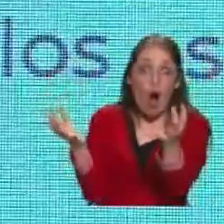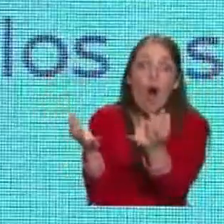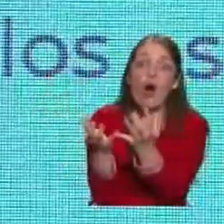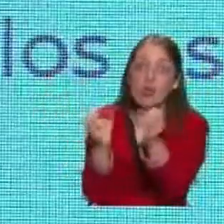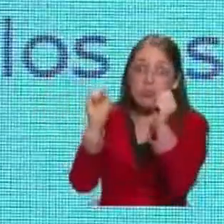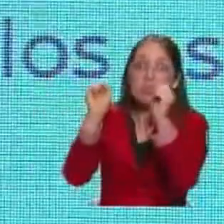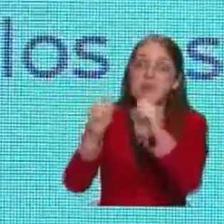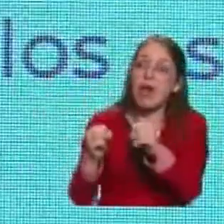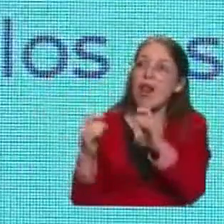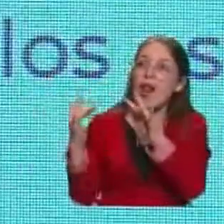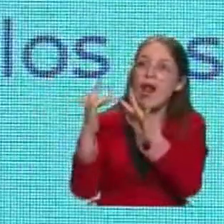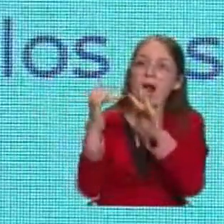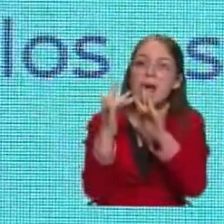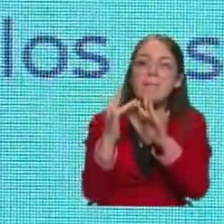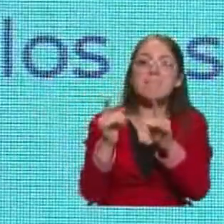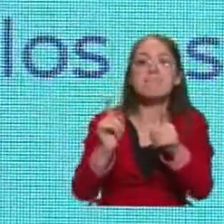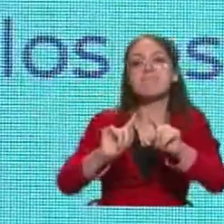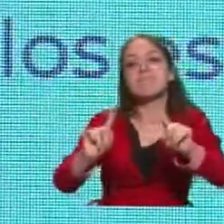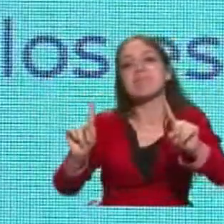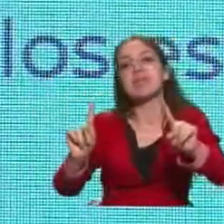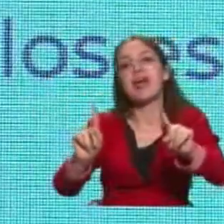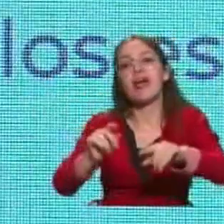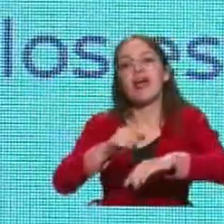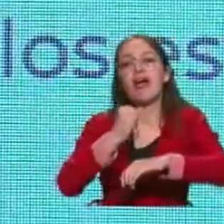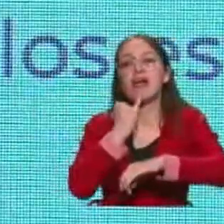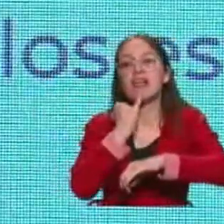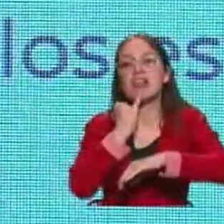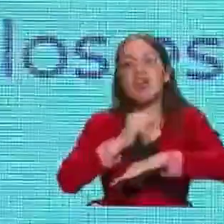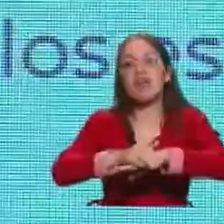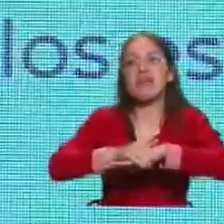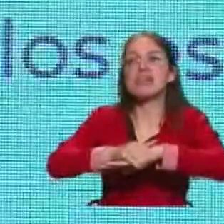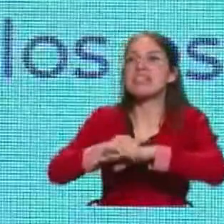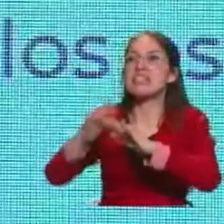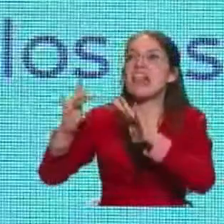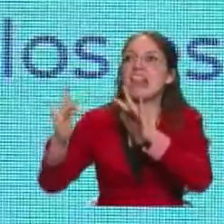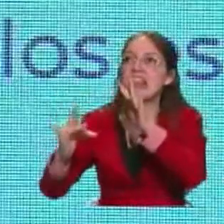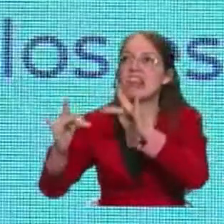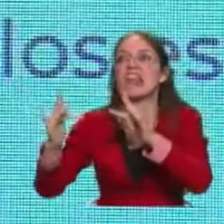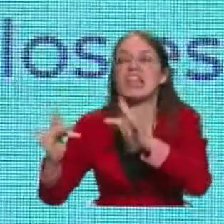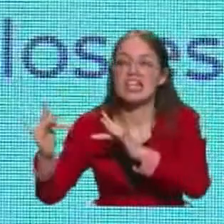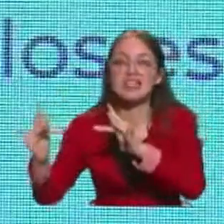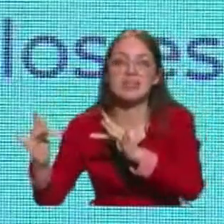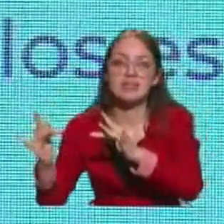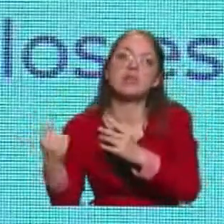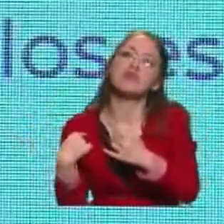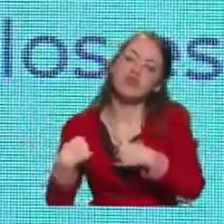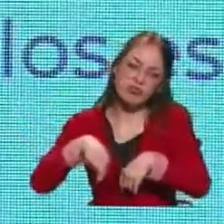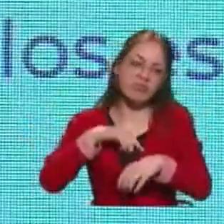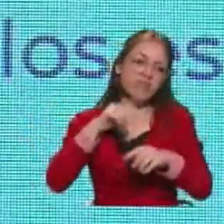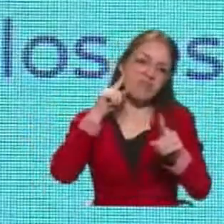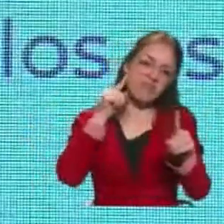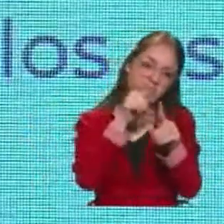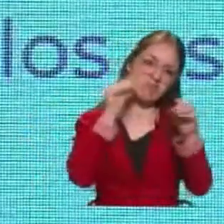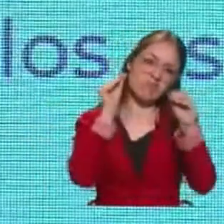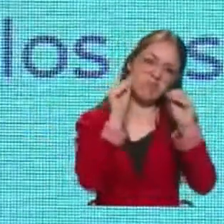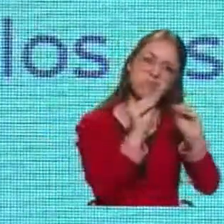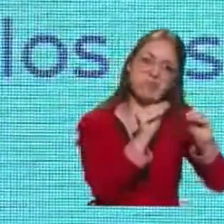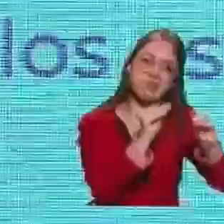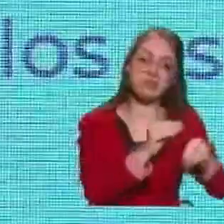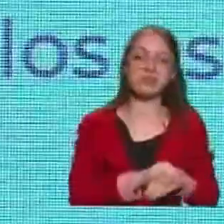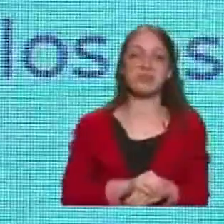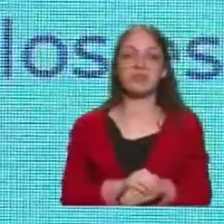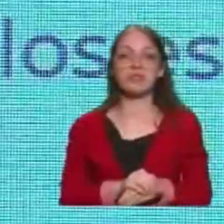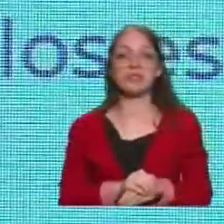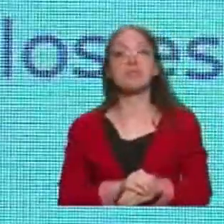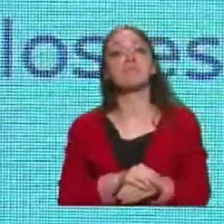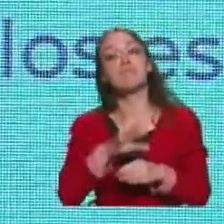limitaciones en el idioma también la incorporación de innovación y tecnología para la enseñanza envigado viene avanzando fuertemente en esto